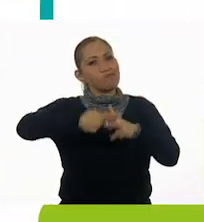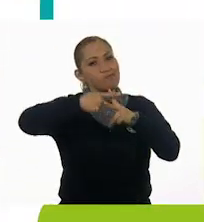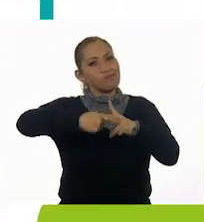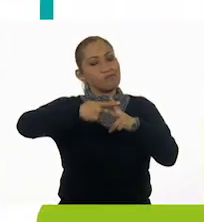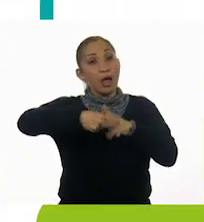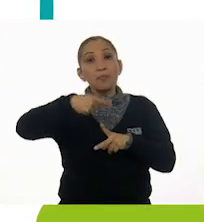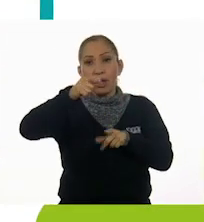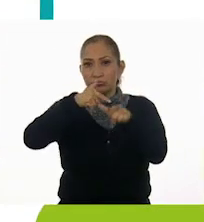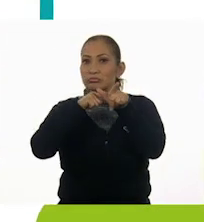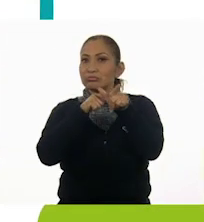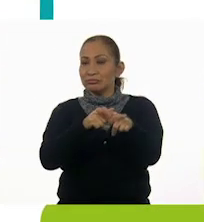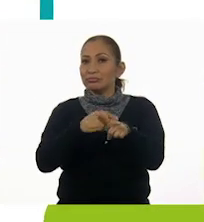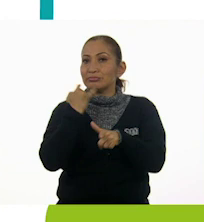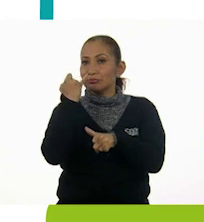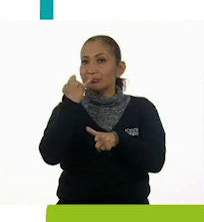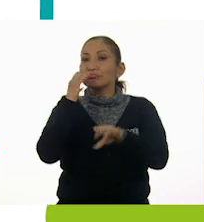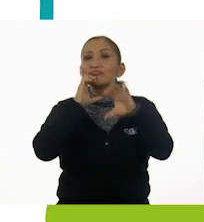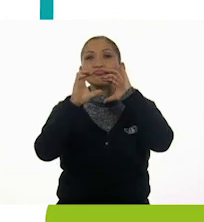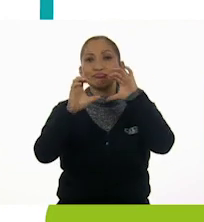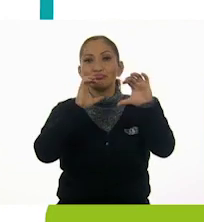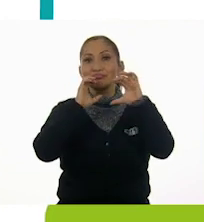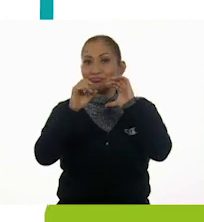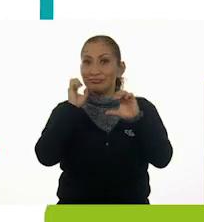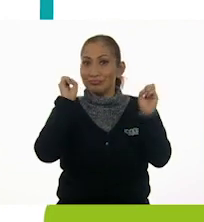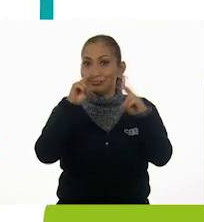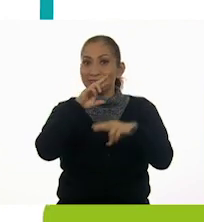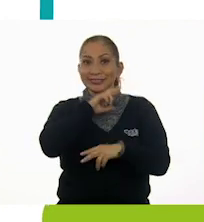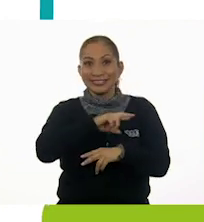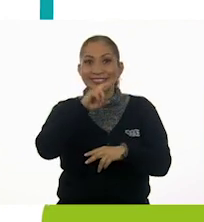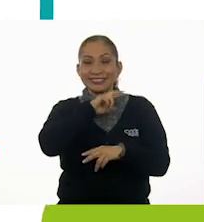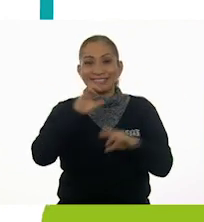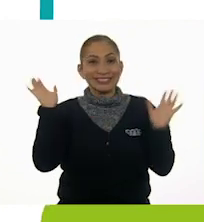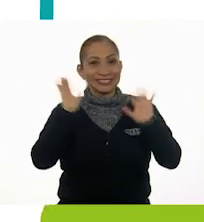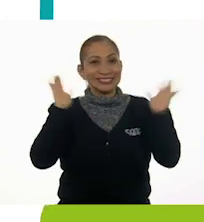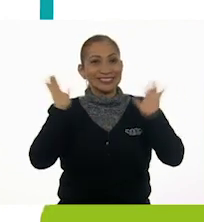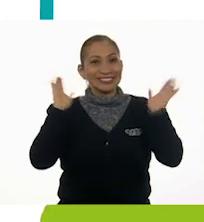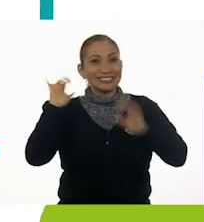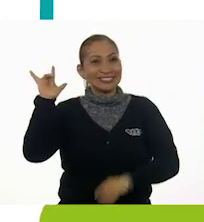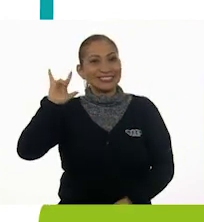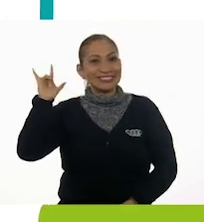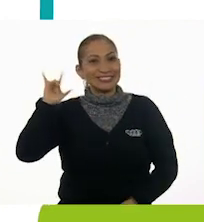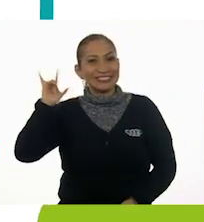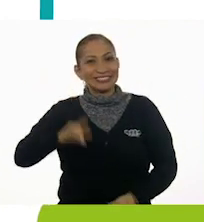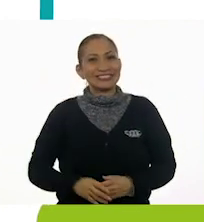matemático, pero continuamos con lenguaje y comunicación. Así que nos vemos muy pronto. ¡Adiós!